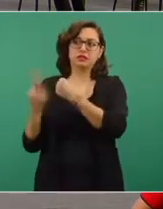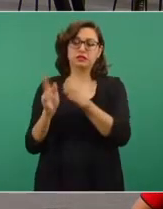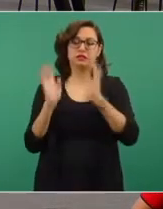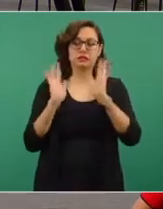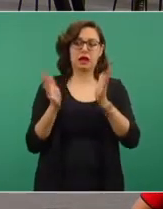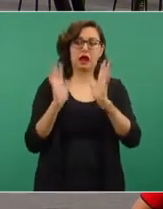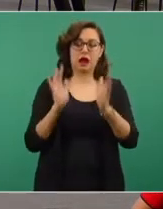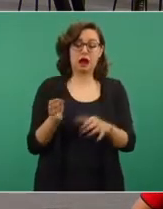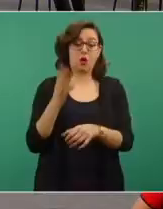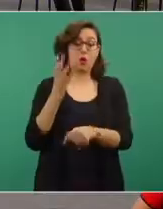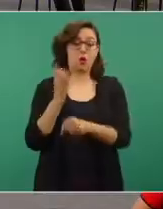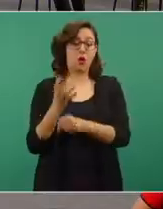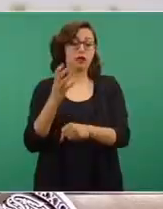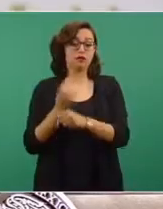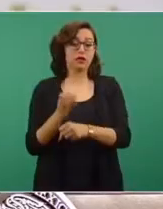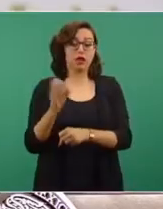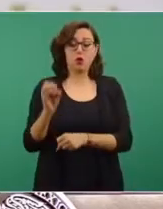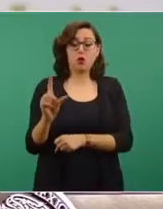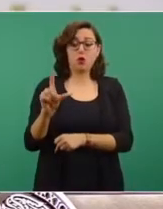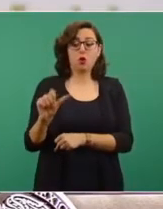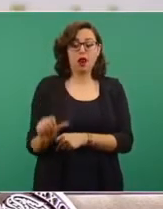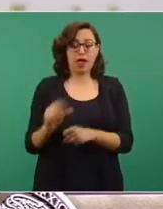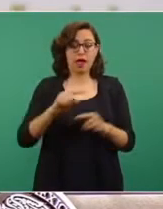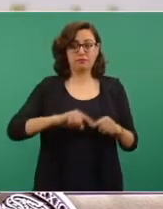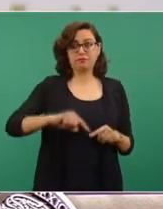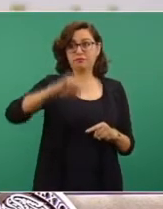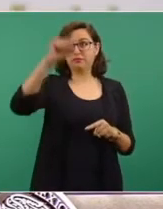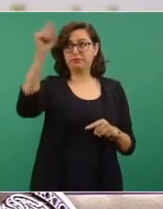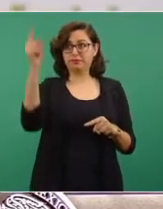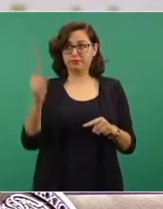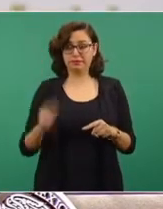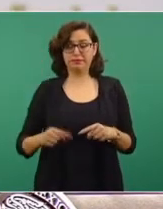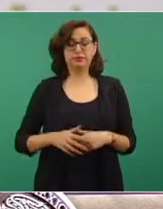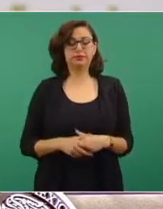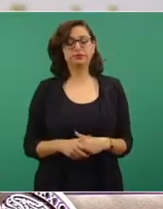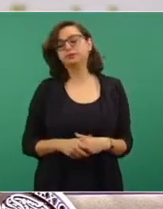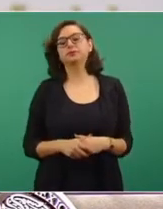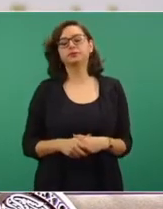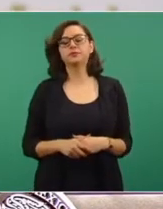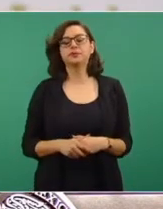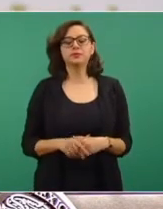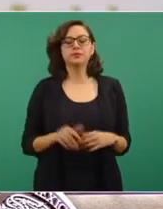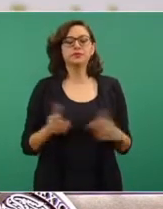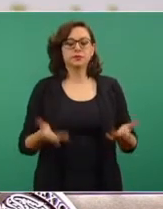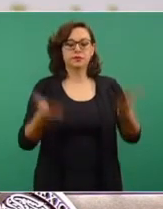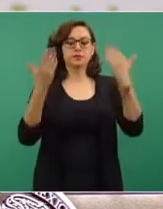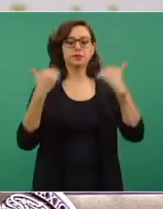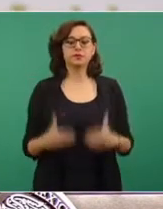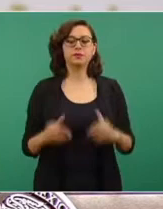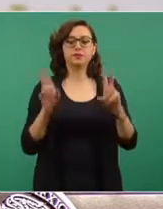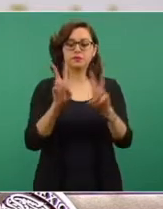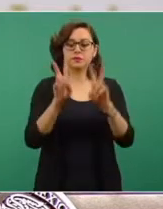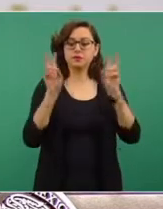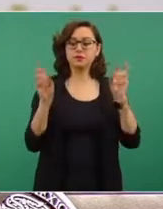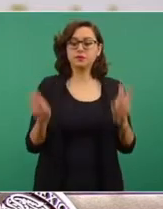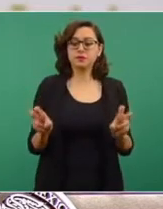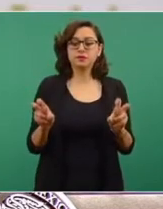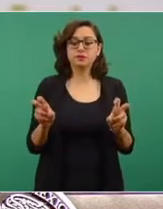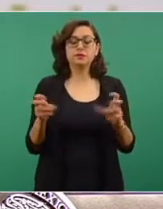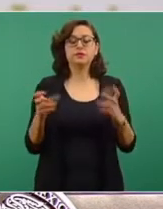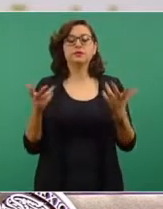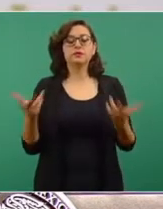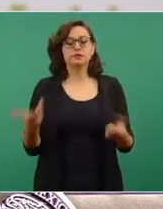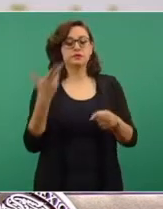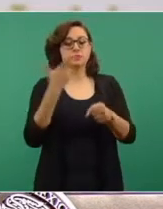La hospitalización, la ocupación hospitalaria también es un indicador muy importante sobre el impacto que está teniendo la epidemia en